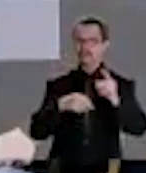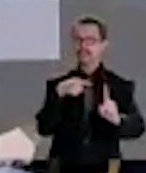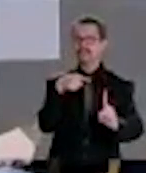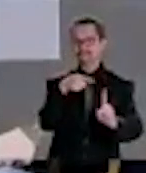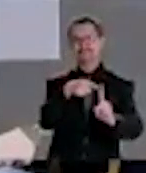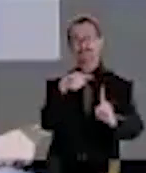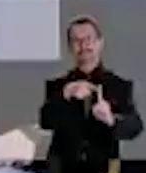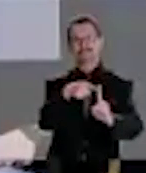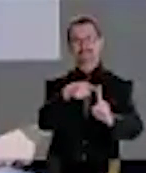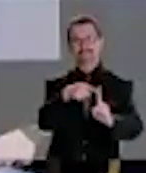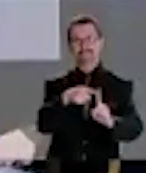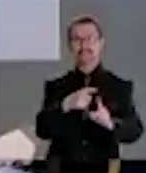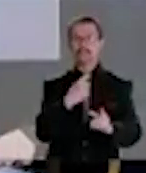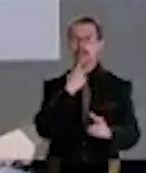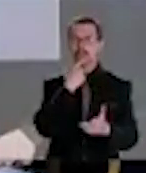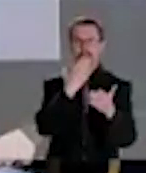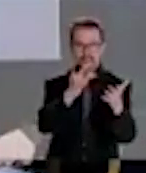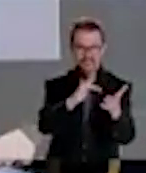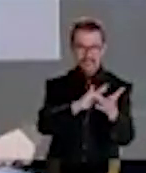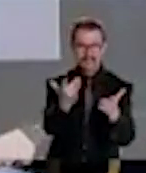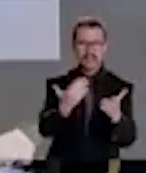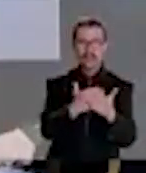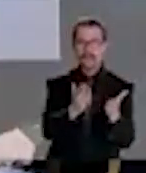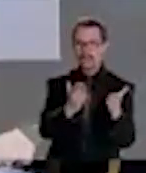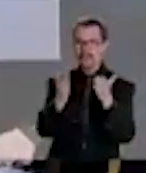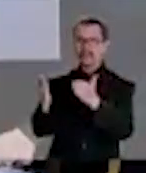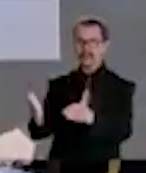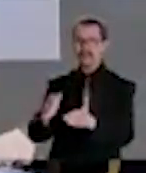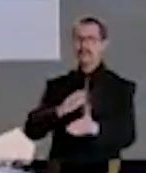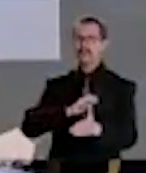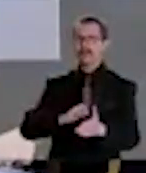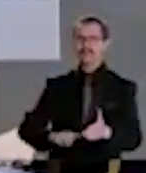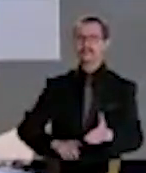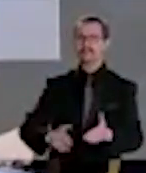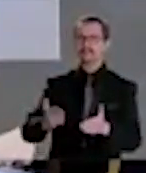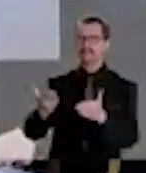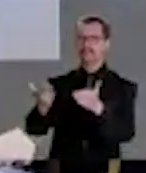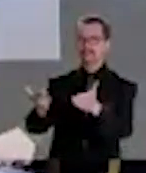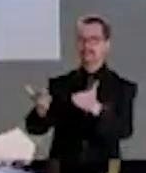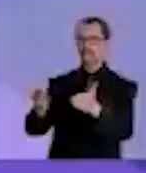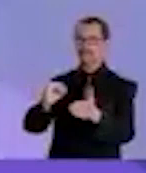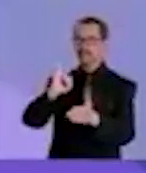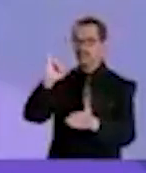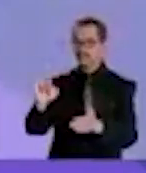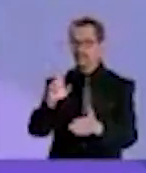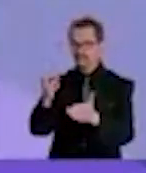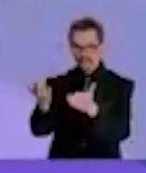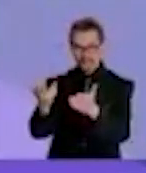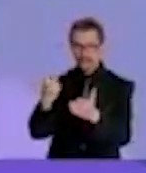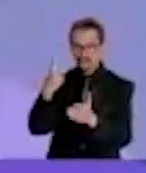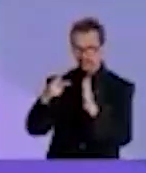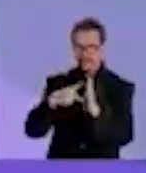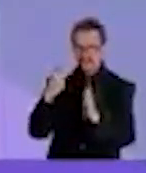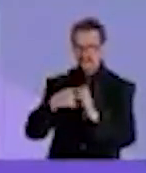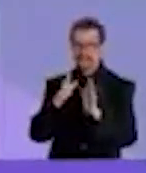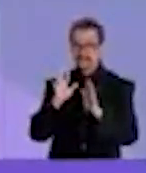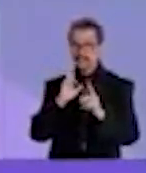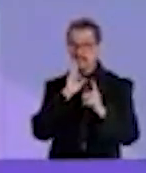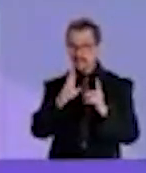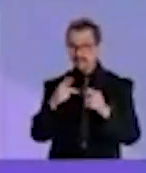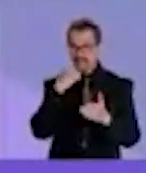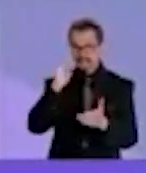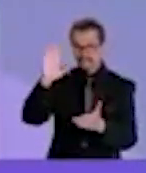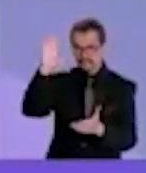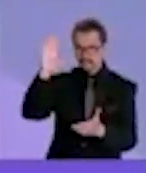tiene dos réplicas candidato rodríguez calderón as que utilizar fíjense hoy y mexicanos que me